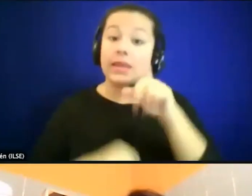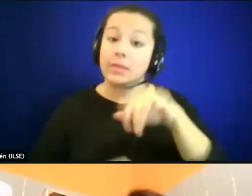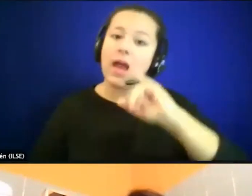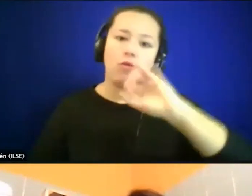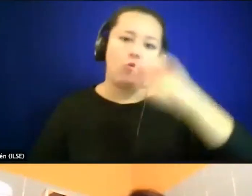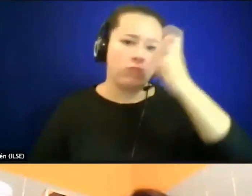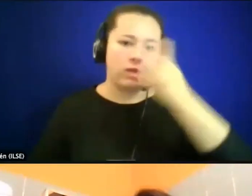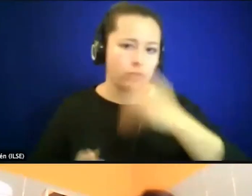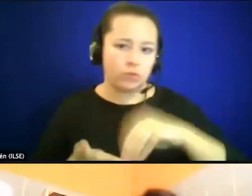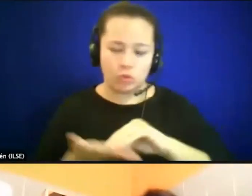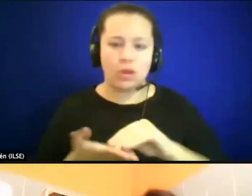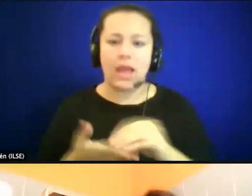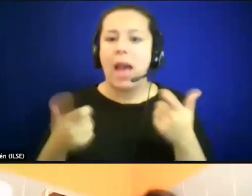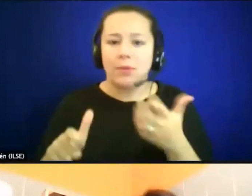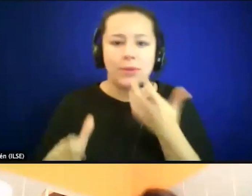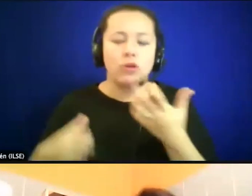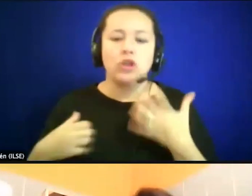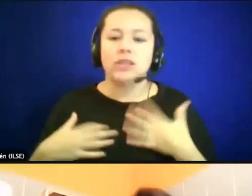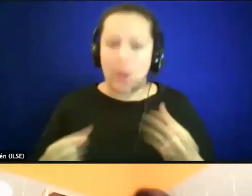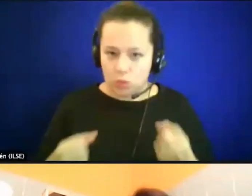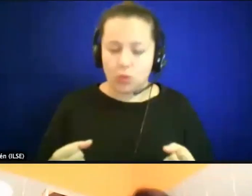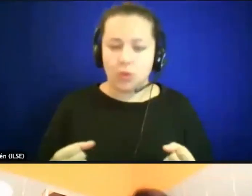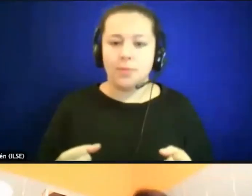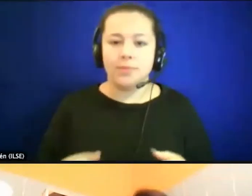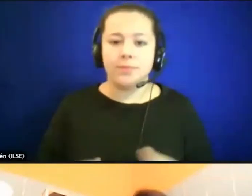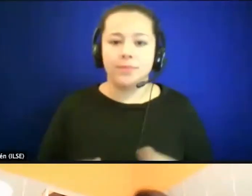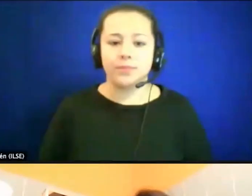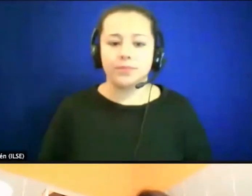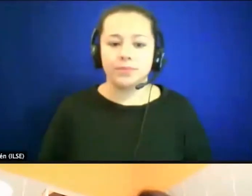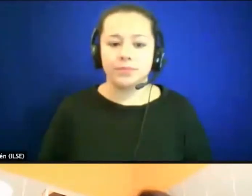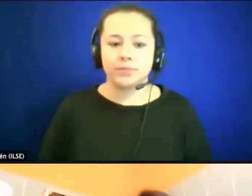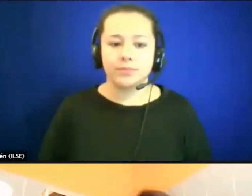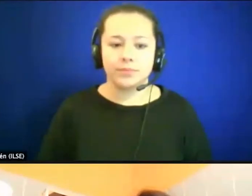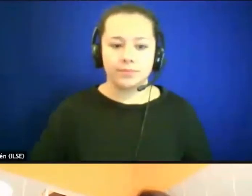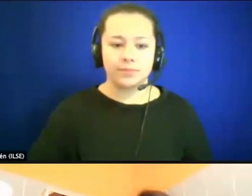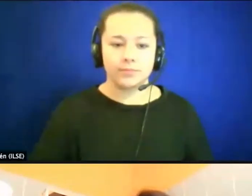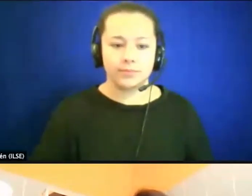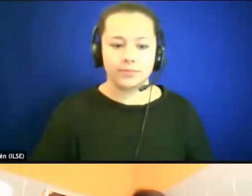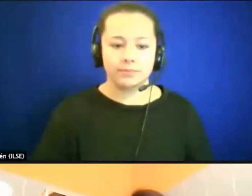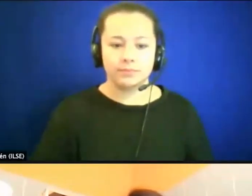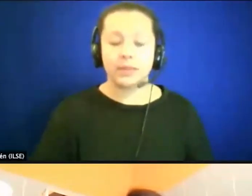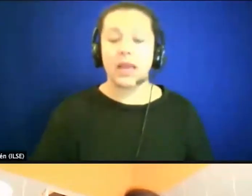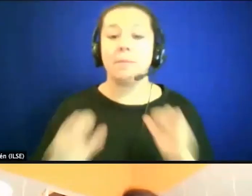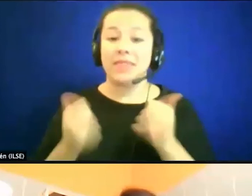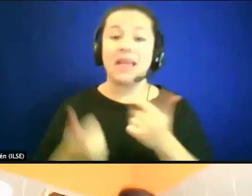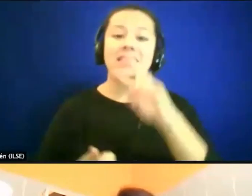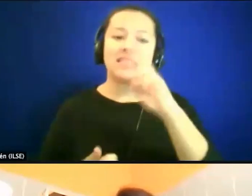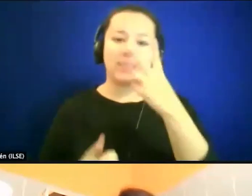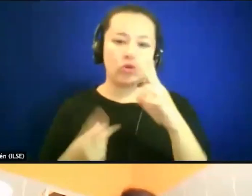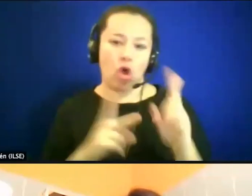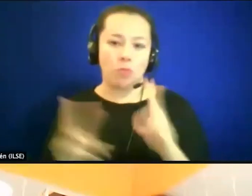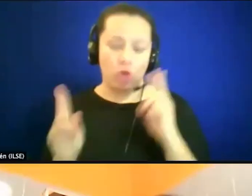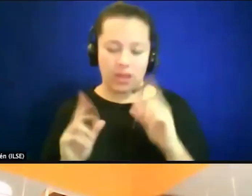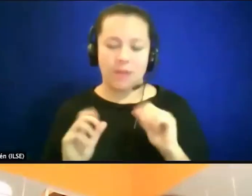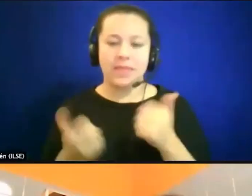el de salud. Tenéis a Marcy Bionis y a Supergear. Vamos a empezar este segundo bloque. Vamos a hablar